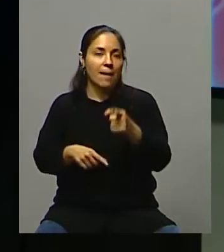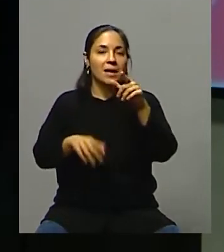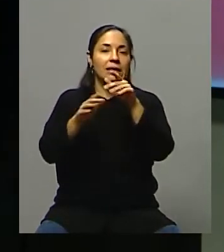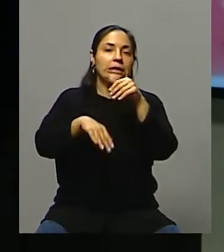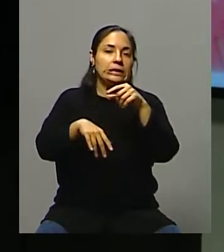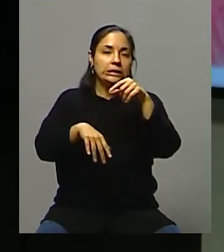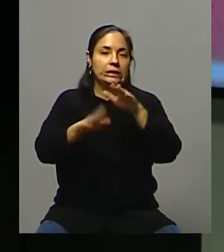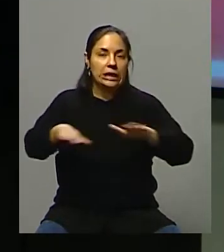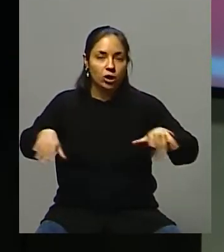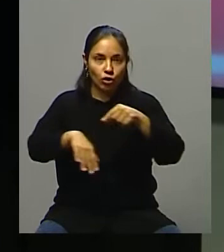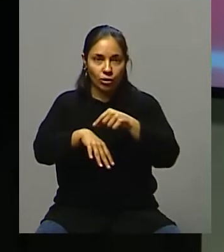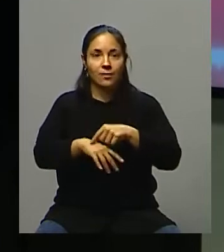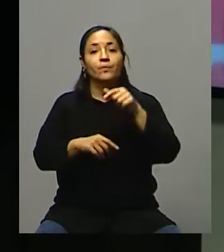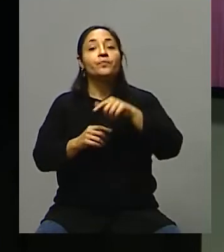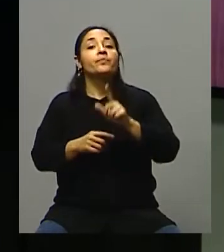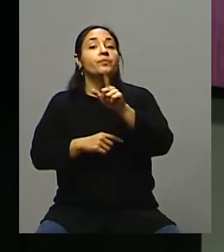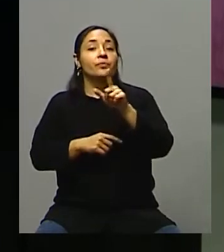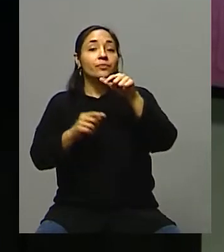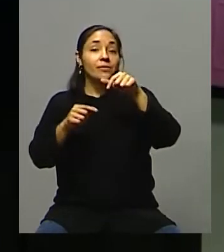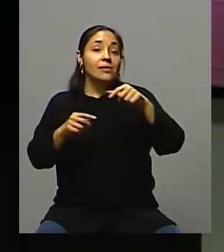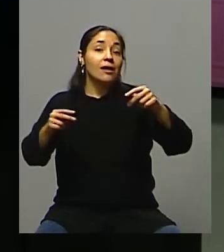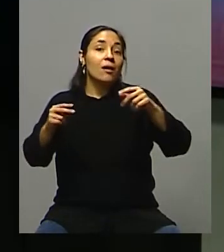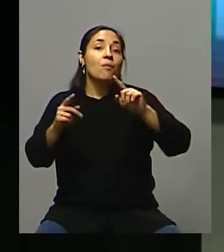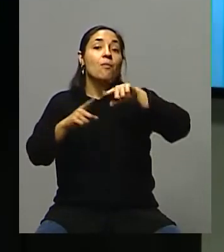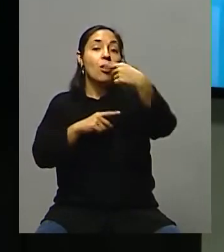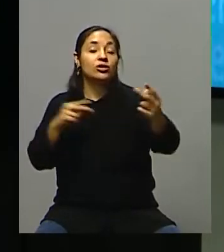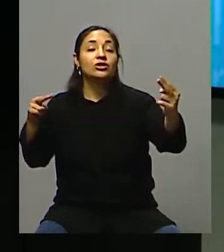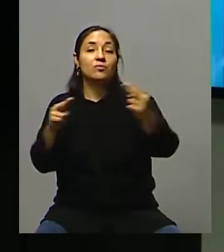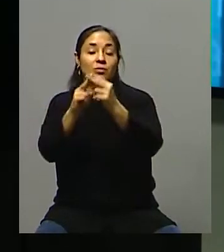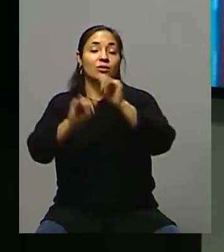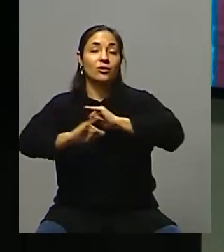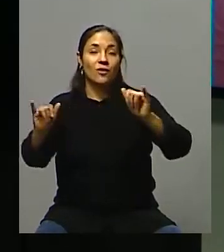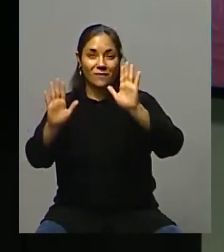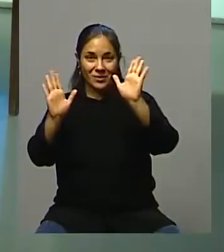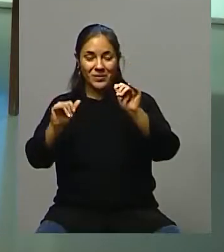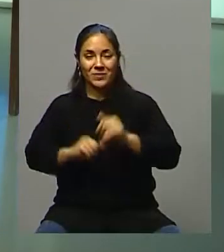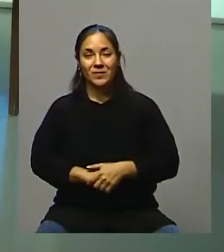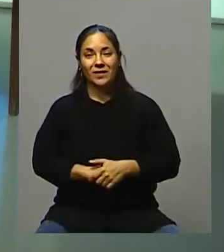es para el próximo programa, como siempre, aquí en Señal Luz. Será hasta la próxima.